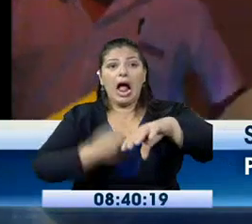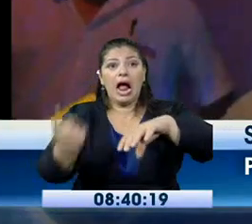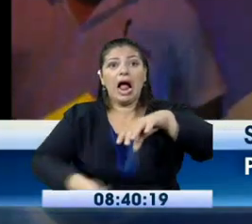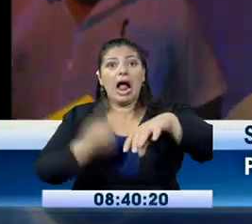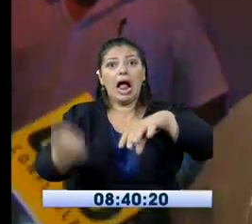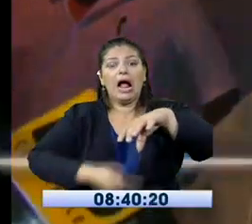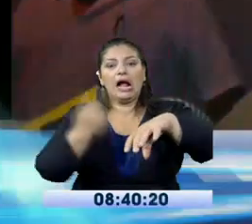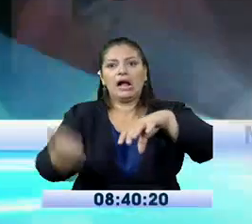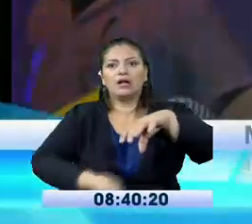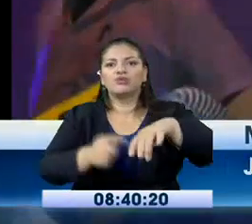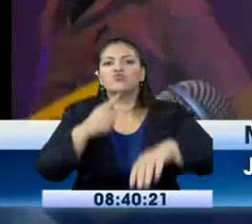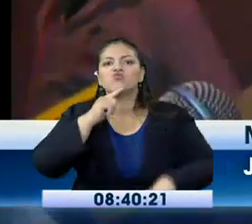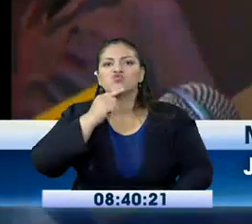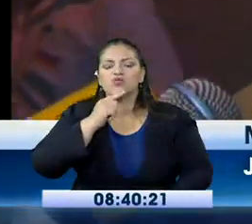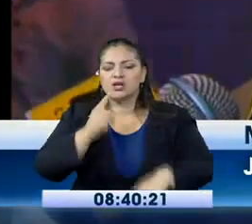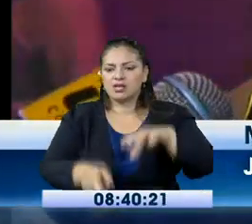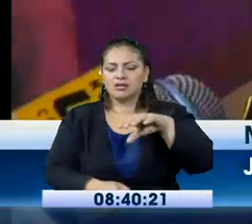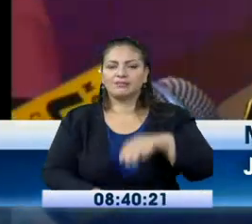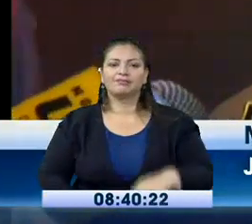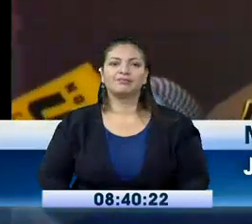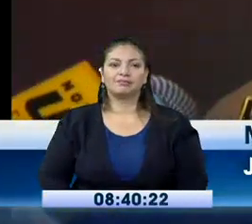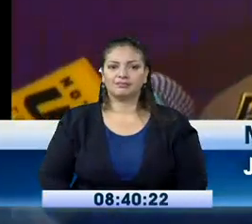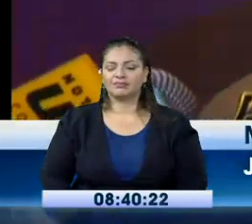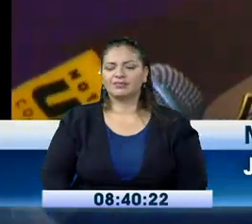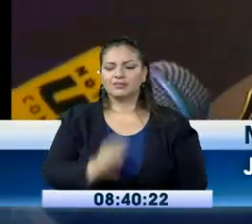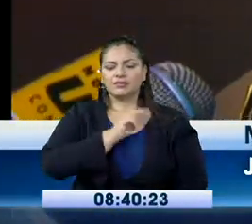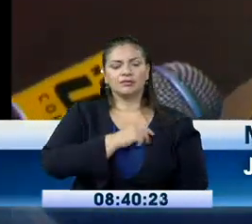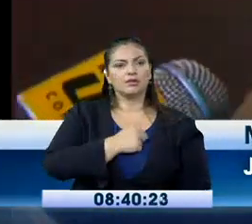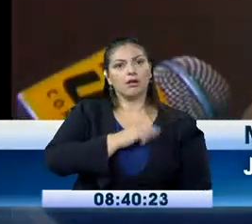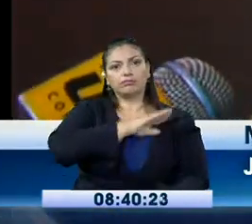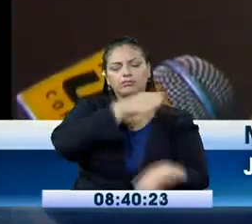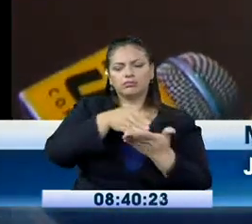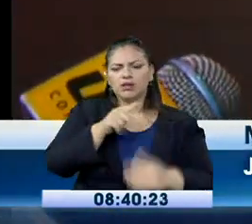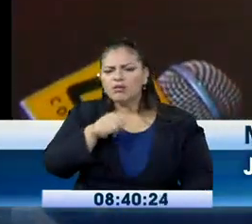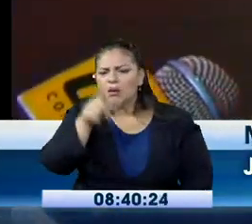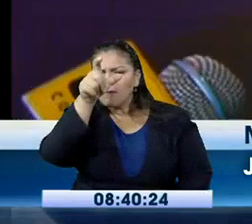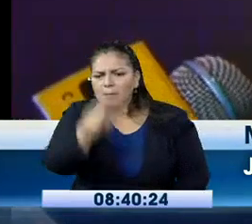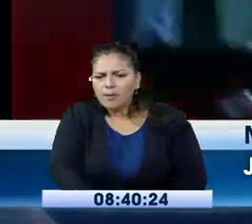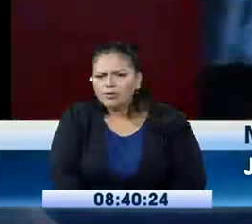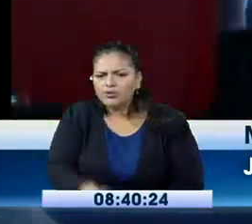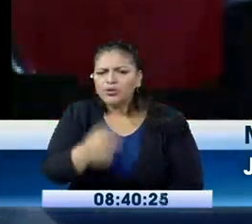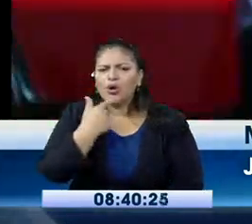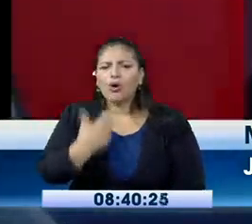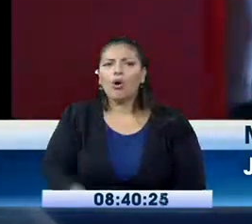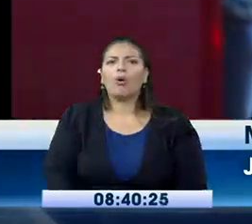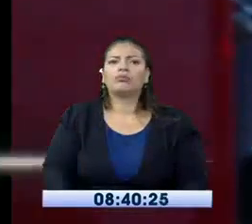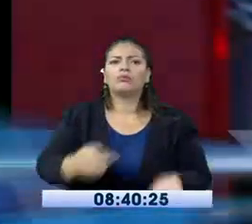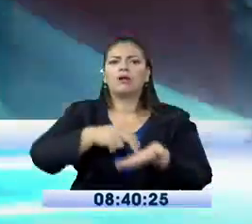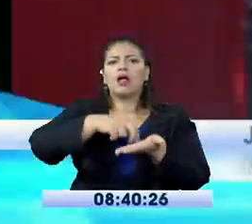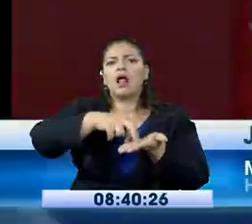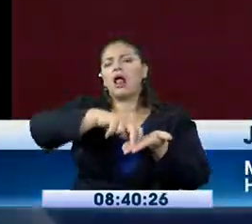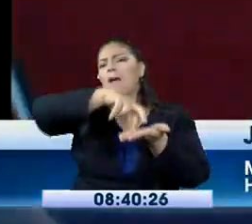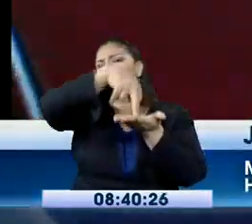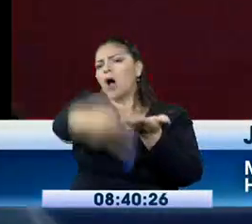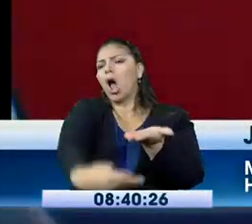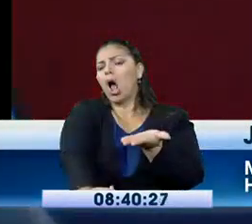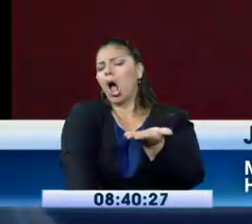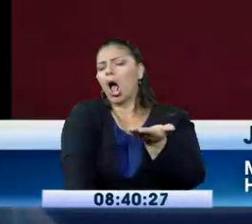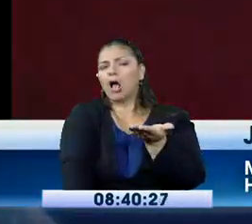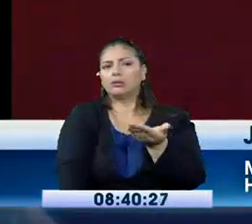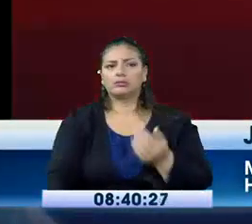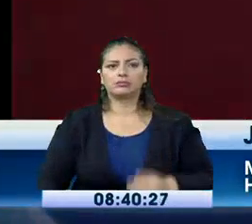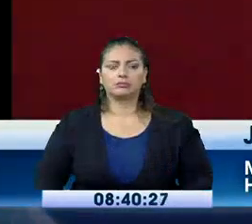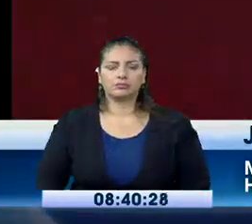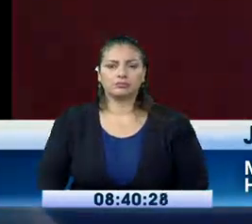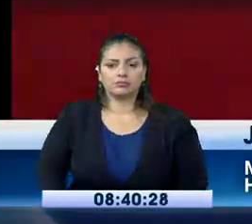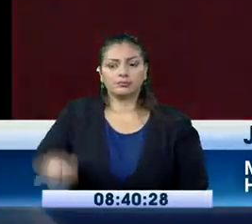hielo que tenía pues a una persona atrapada y la misma pues, que perdió sus signos vitales. Sucedió la noche del